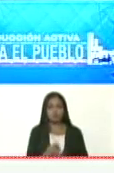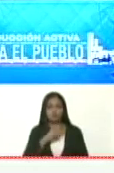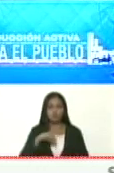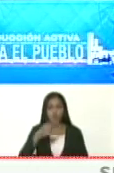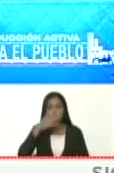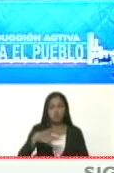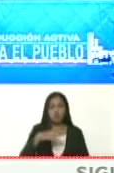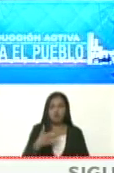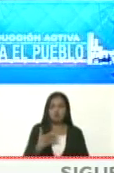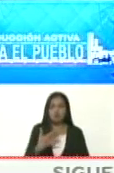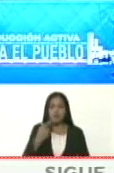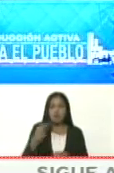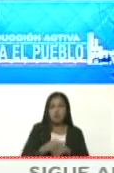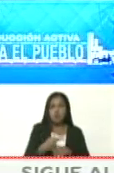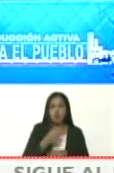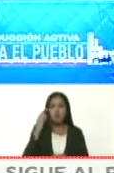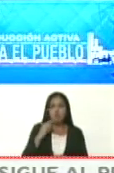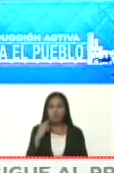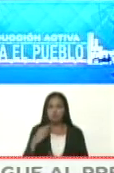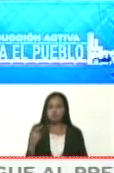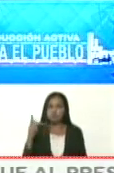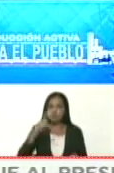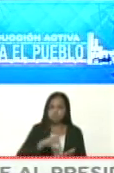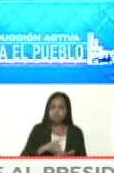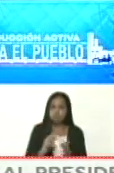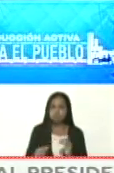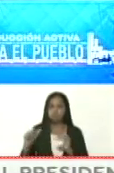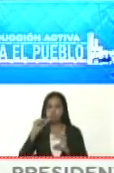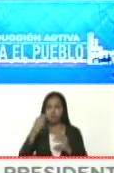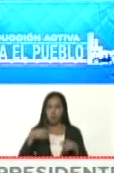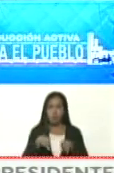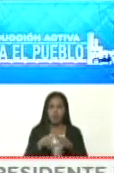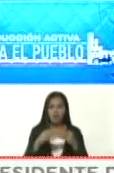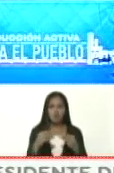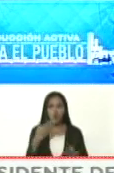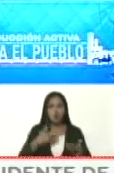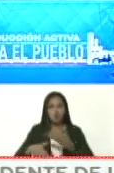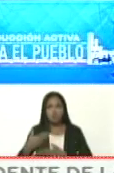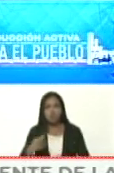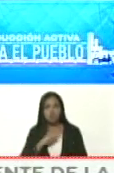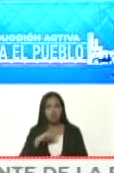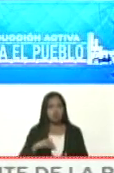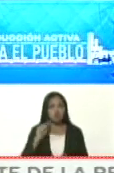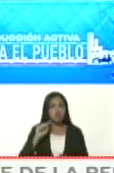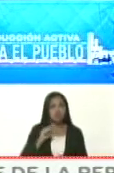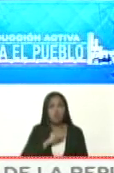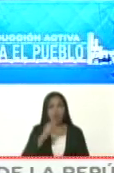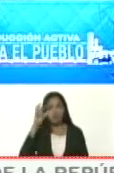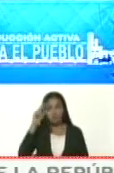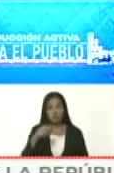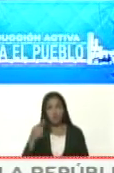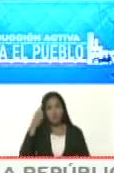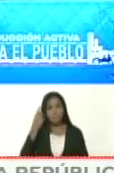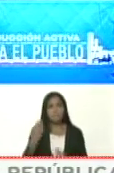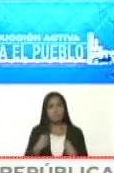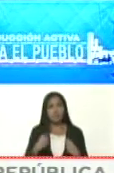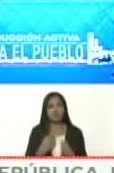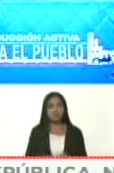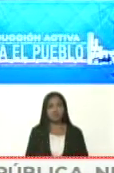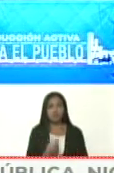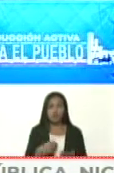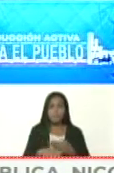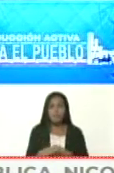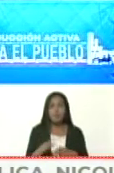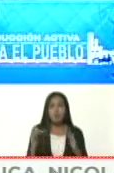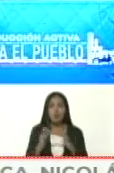sienta que el gobierno bolivariano está encima de todos los servicios que necesita para su vida diaria. Bueno, ahora vámonos